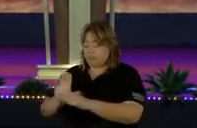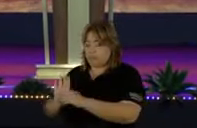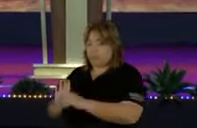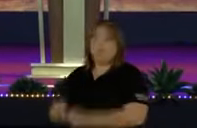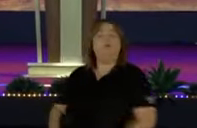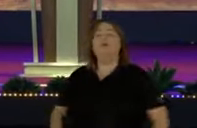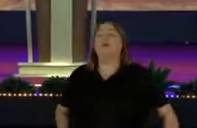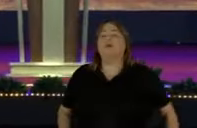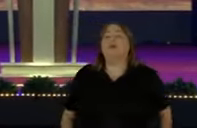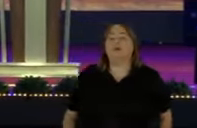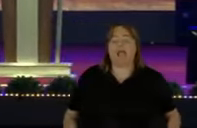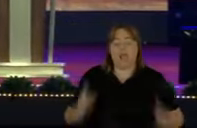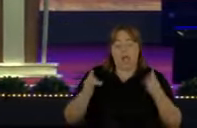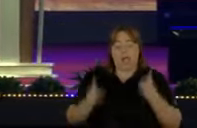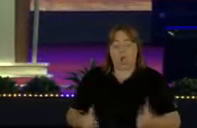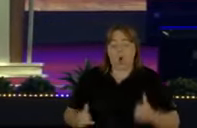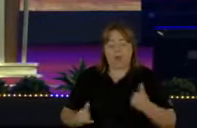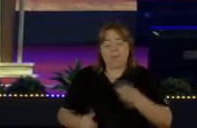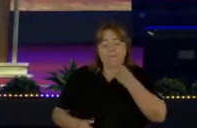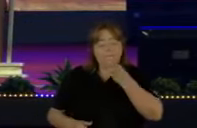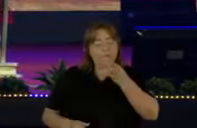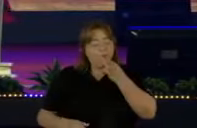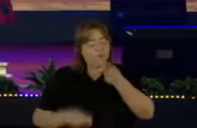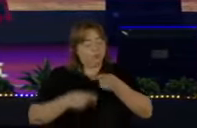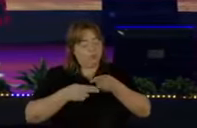Siéntese que estoy terminando.